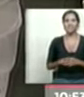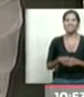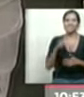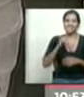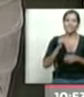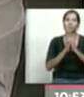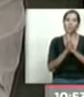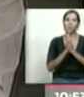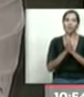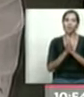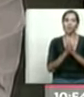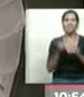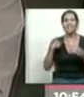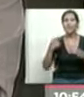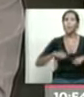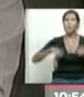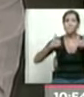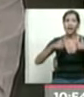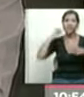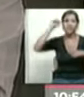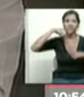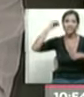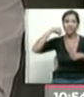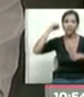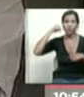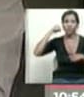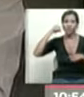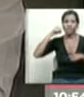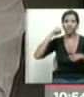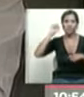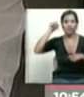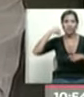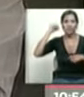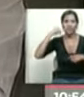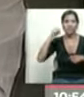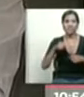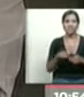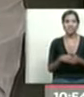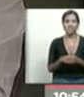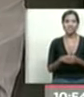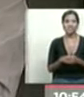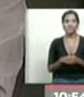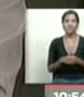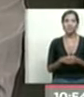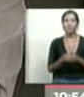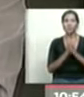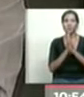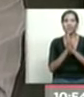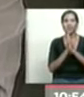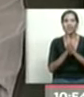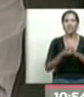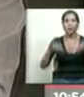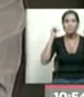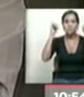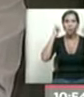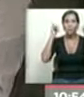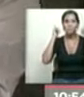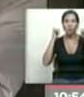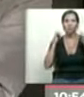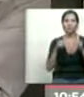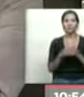favor, tenemos más videos, ¿no? ¿Tenemos más videitos por ahí? Ya tienes el 6 listo, por favor. Y la música, ya tenemos